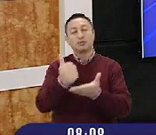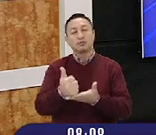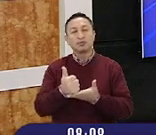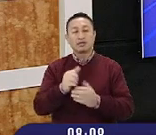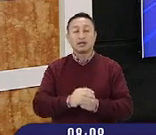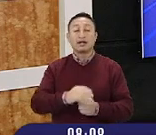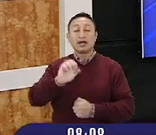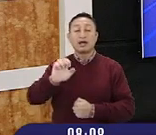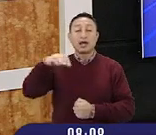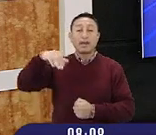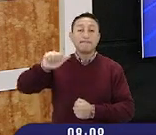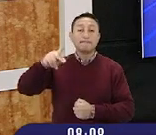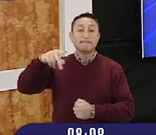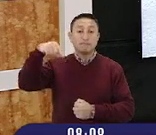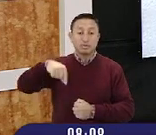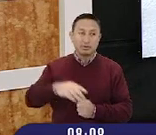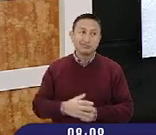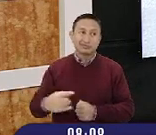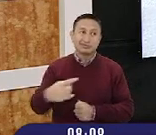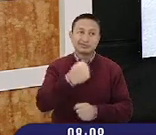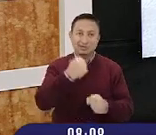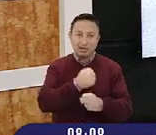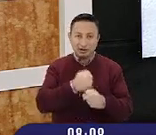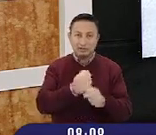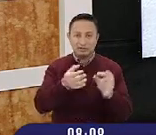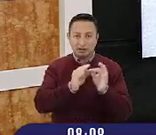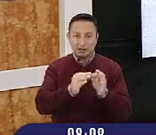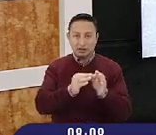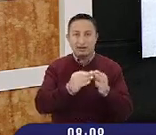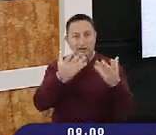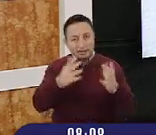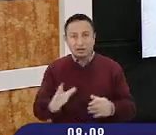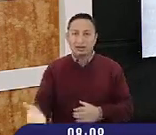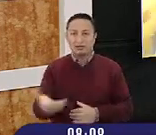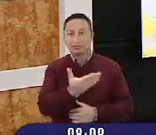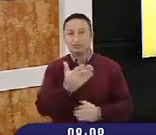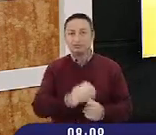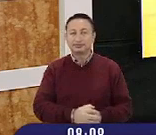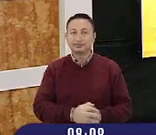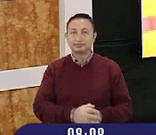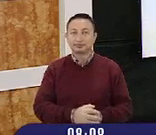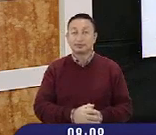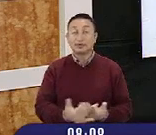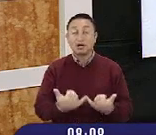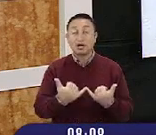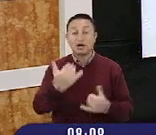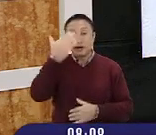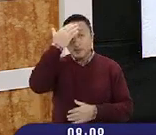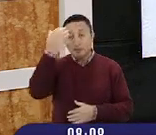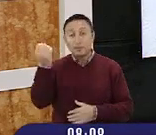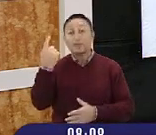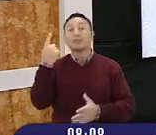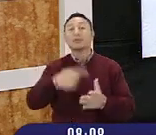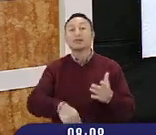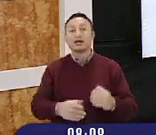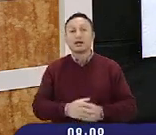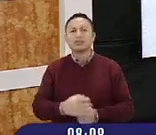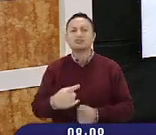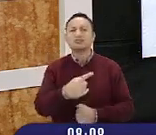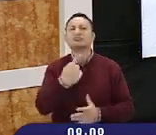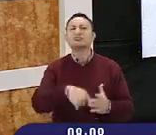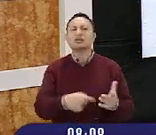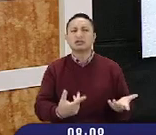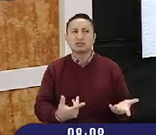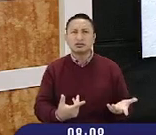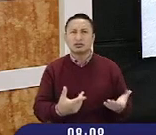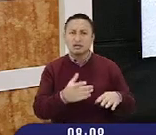Obras Públicas que concluya los trabajos en la calzada. ¿Qué se olvidaron? Y Pris, querida, buenos días. ¿Qué es eso, ah?